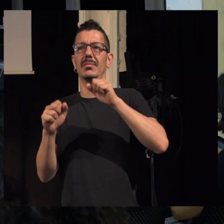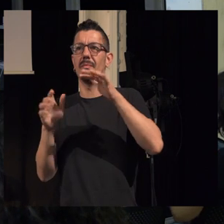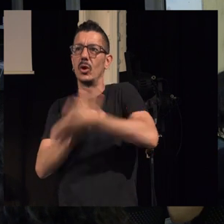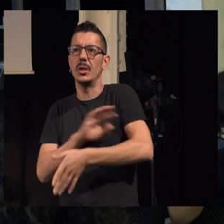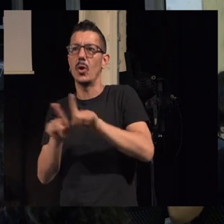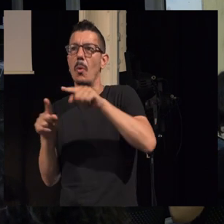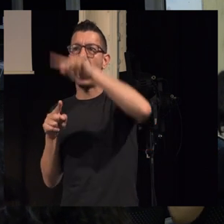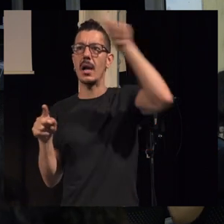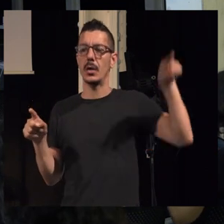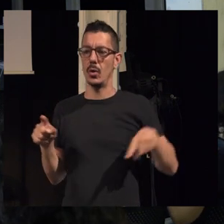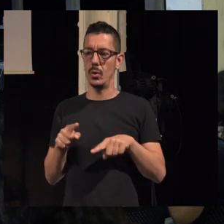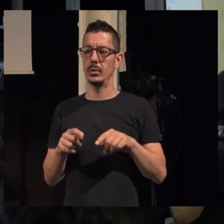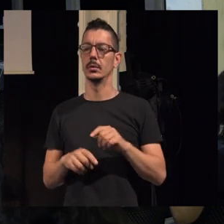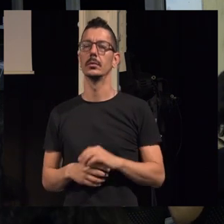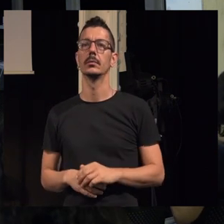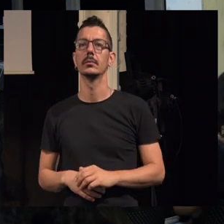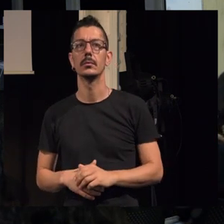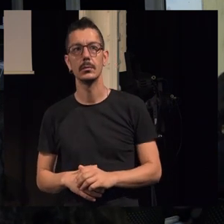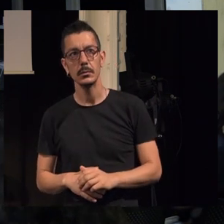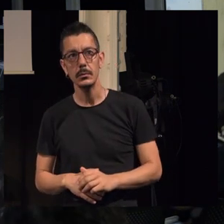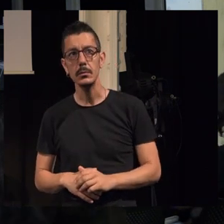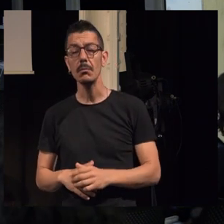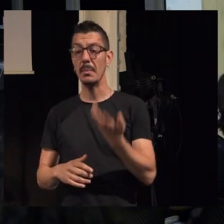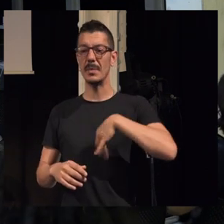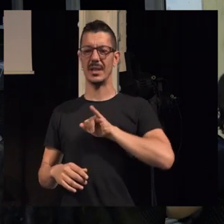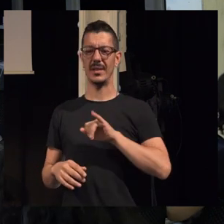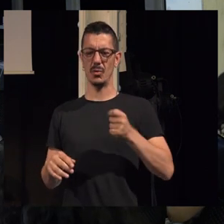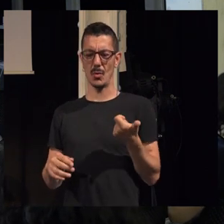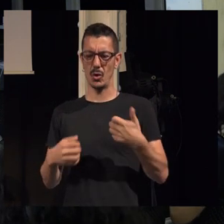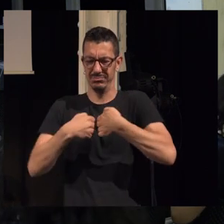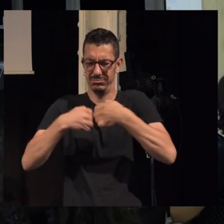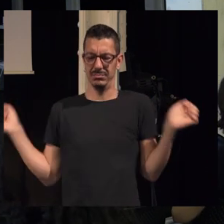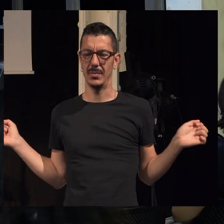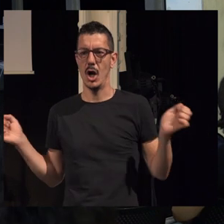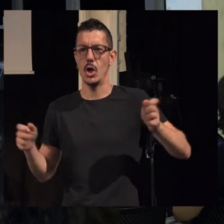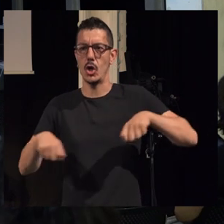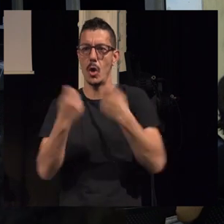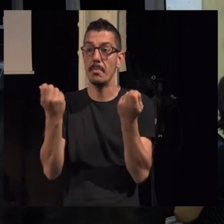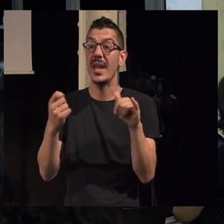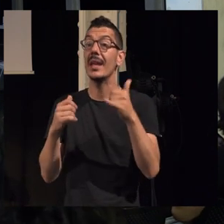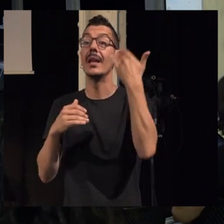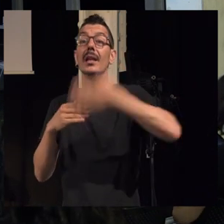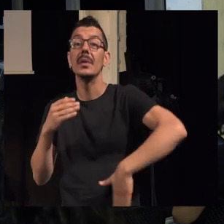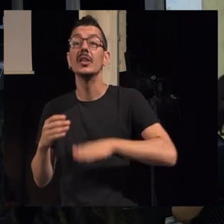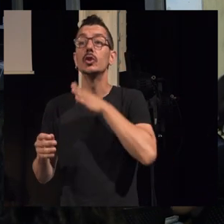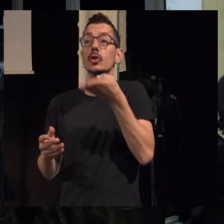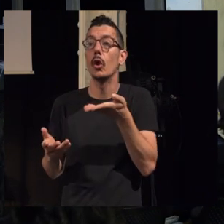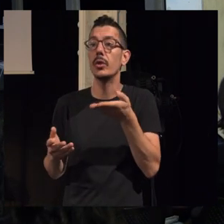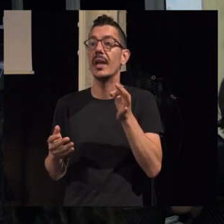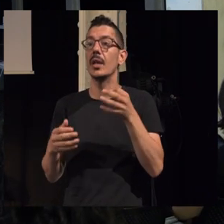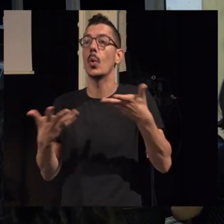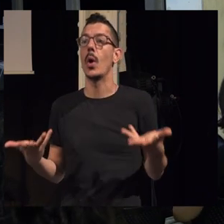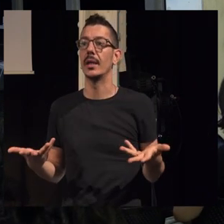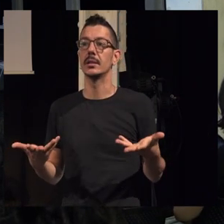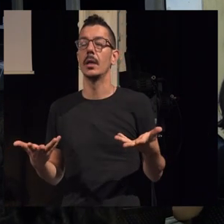O hasta qué punto hemos podido salir de estas identidades, cuáles han sido los límites en este sentido. ¿Podemos imaginarnos unas